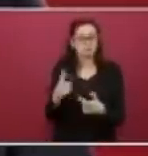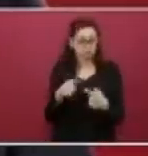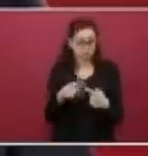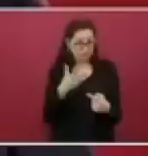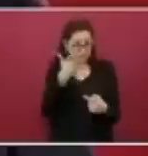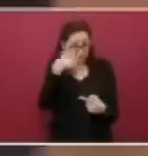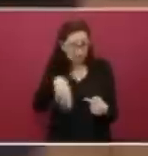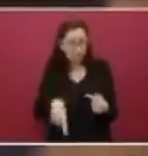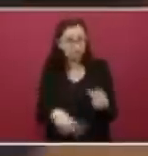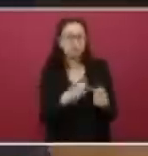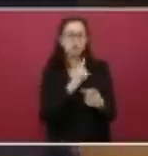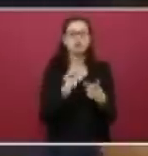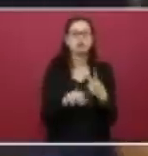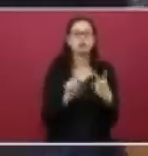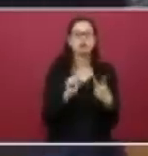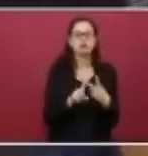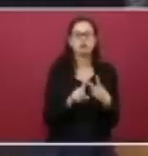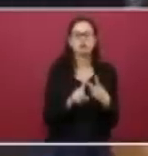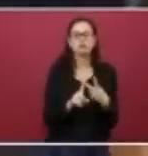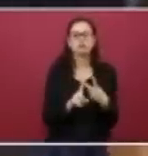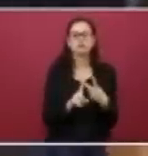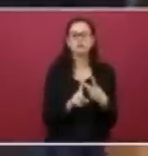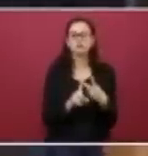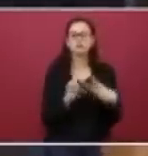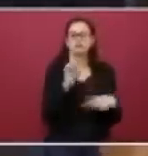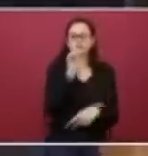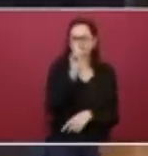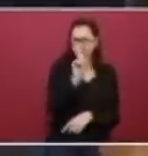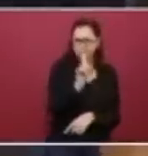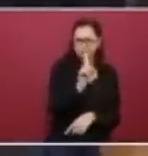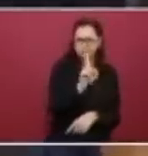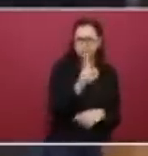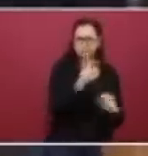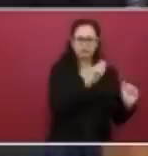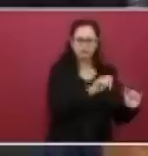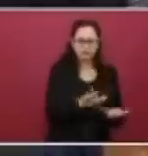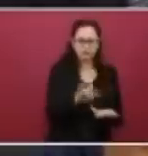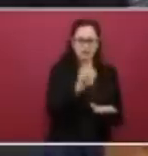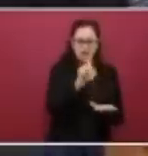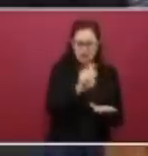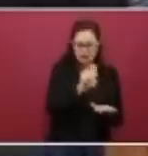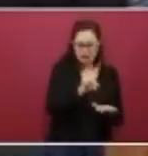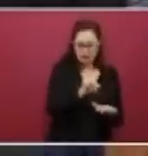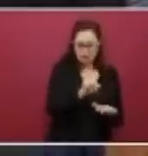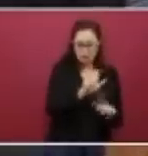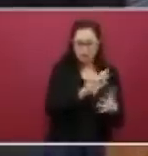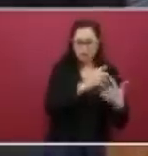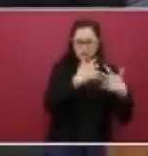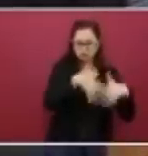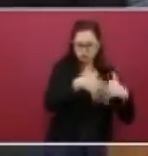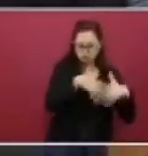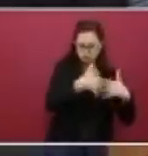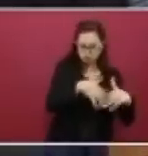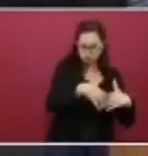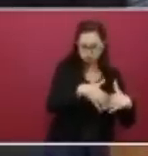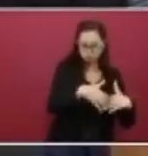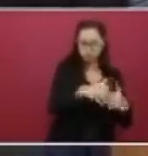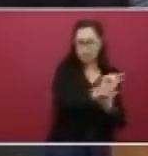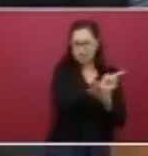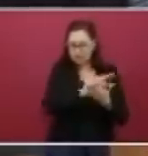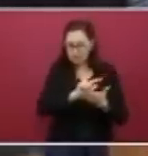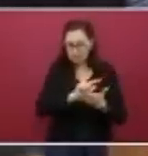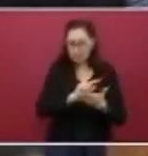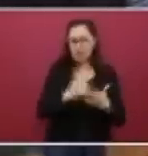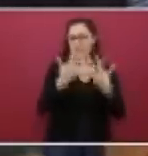lado hablan de tratar el agua que entra pero no se habla si es también el agua que sale entonces